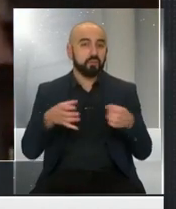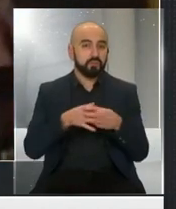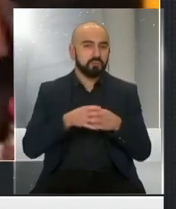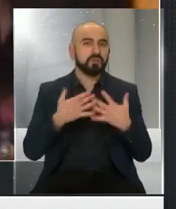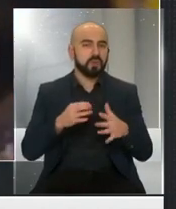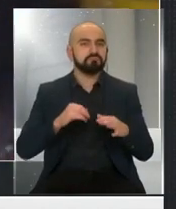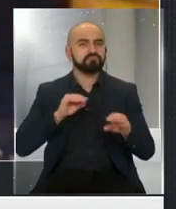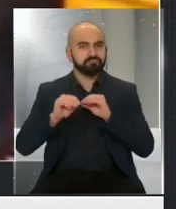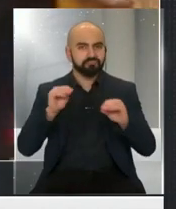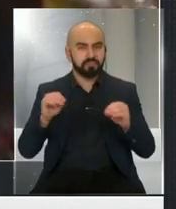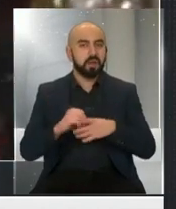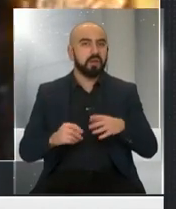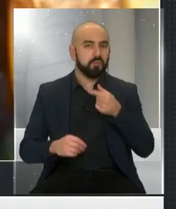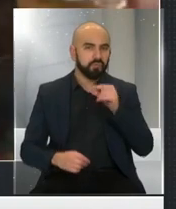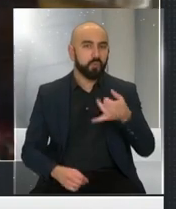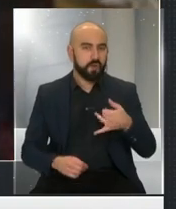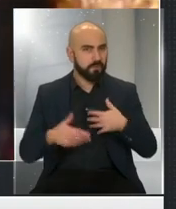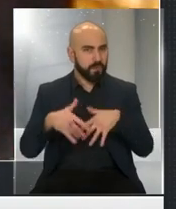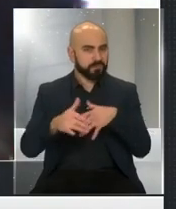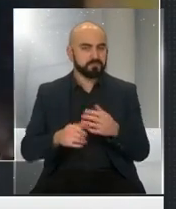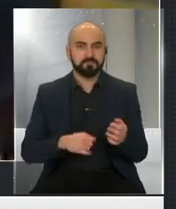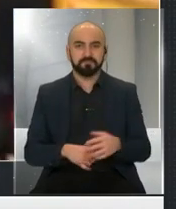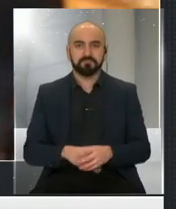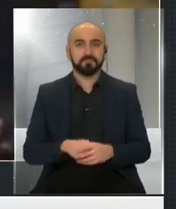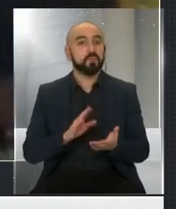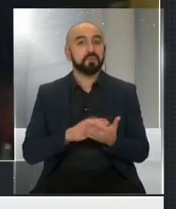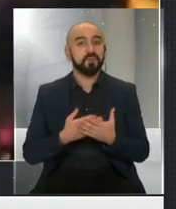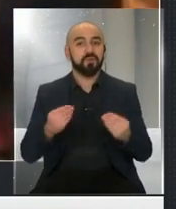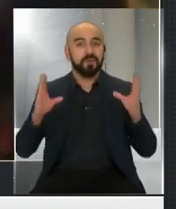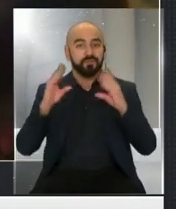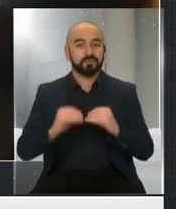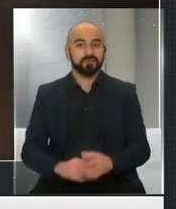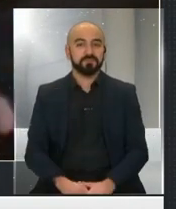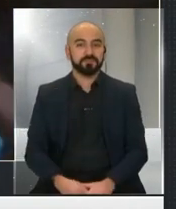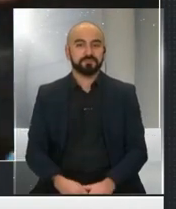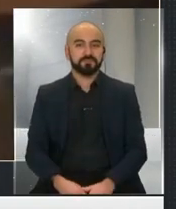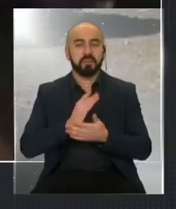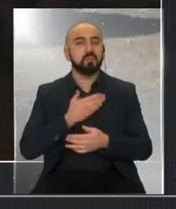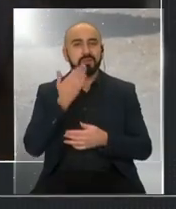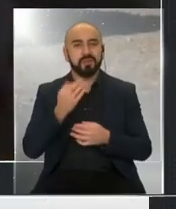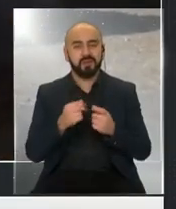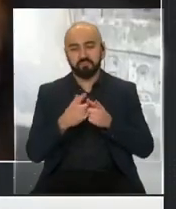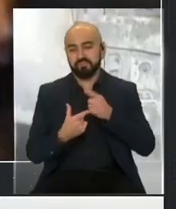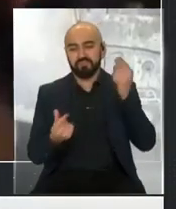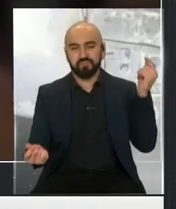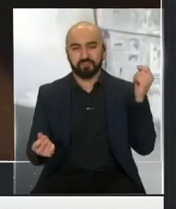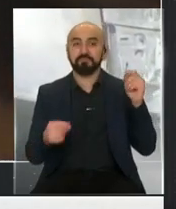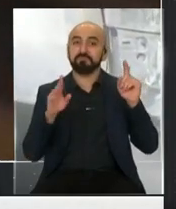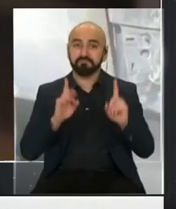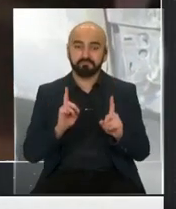esta paralización para el día jueves. ¿Cómo está? Buenas noches. Juan Carlos, vamos a recto para allá. Y los